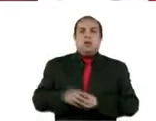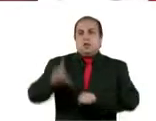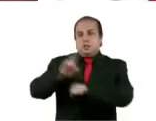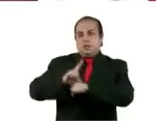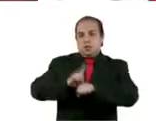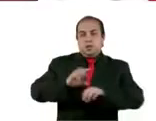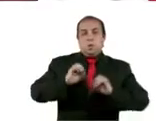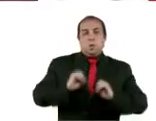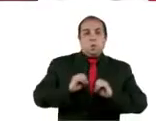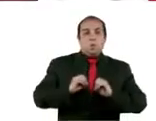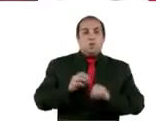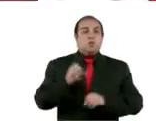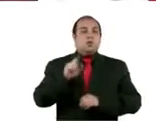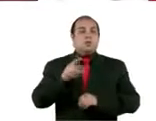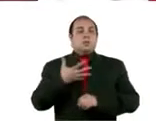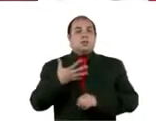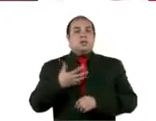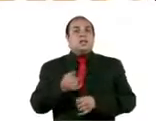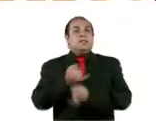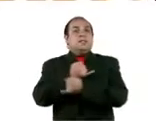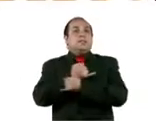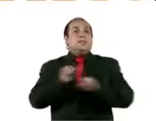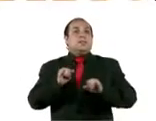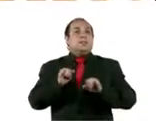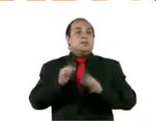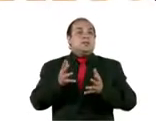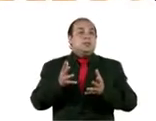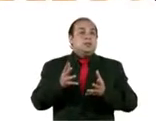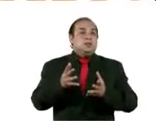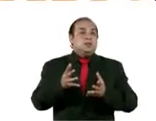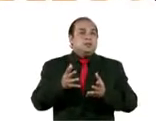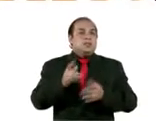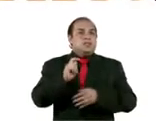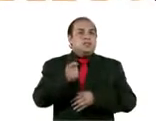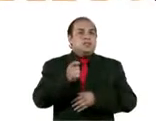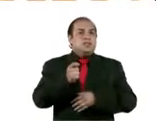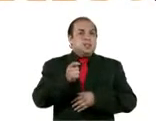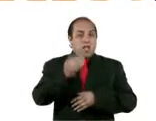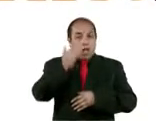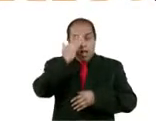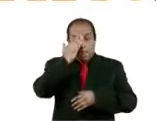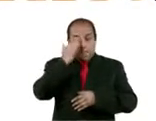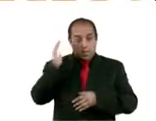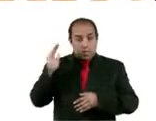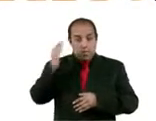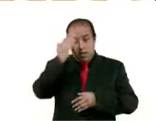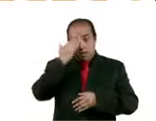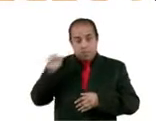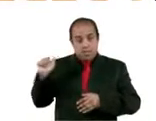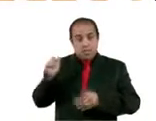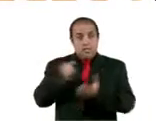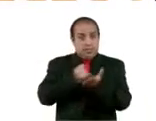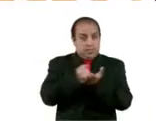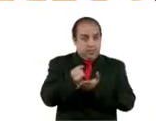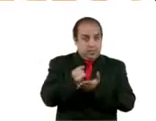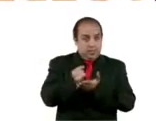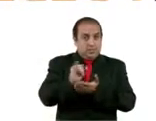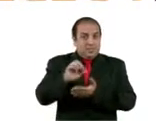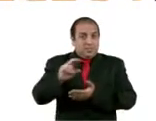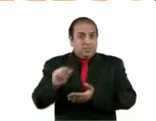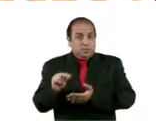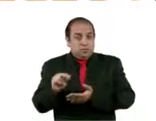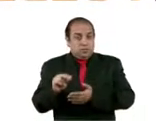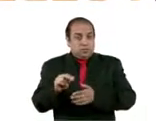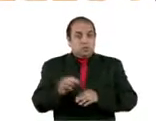la dimensión de autonomía, que tiene que ver con la capacidad de decidir.